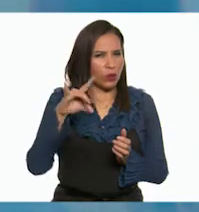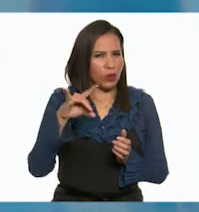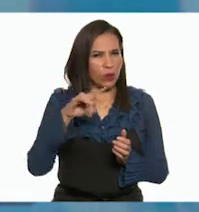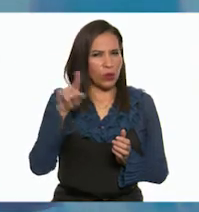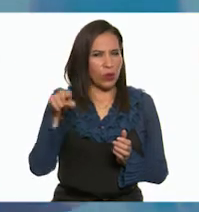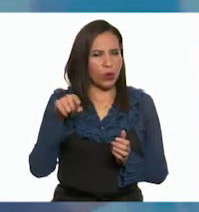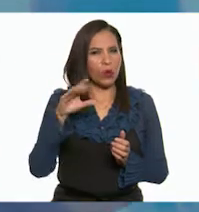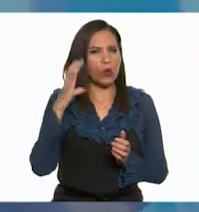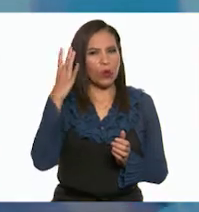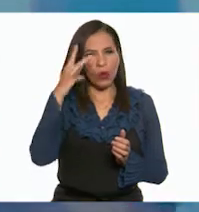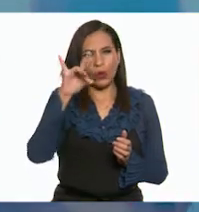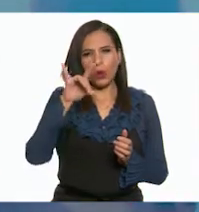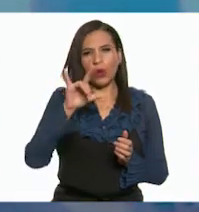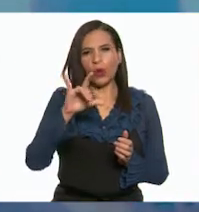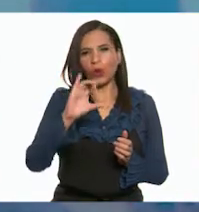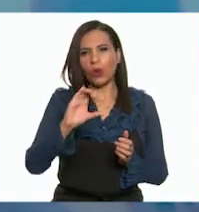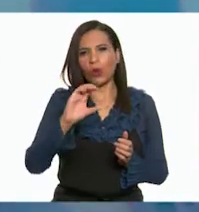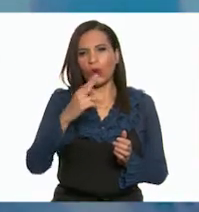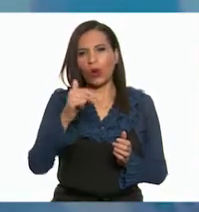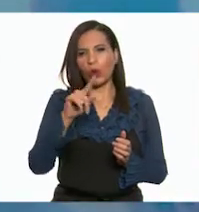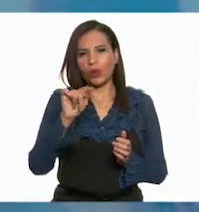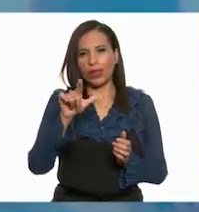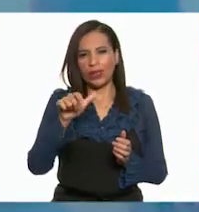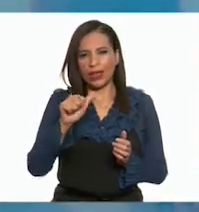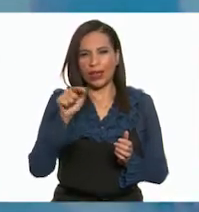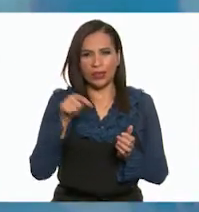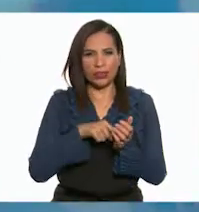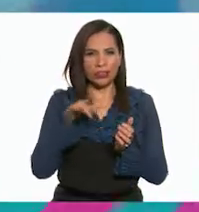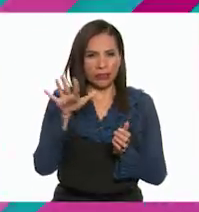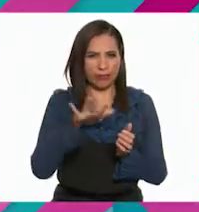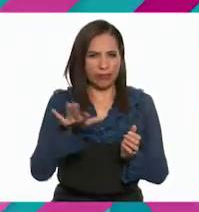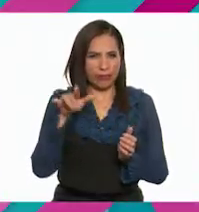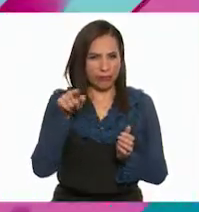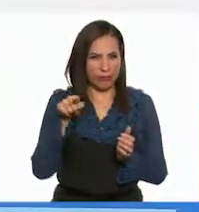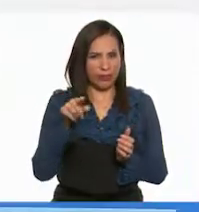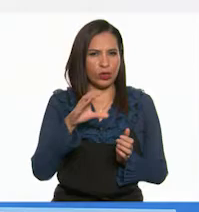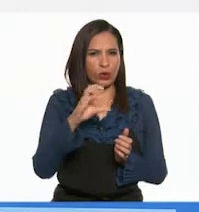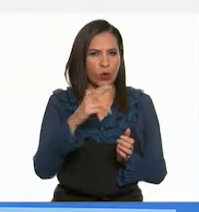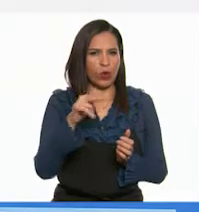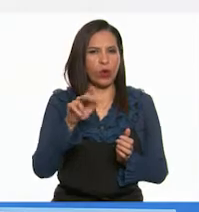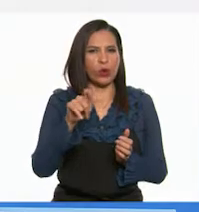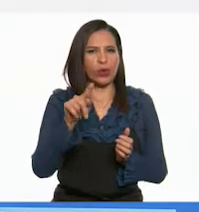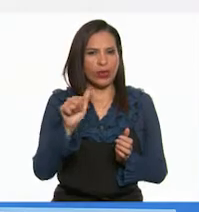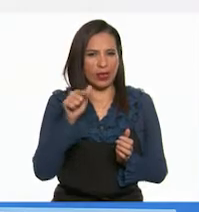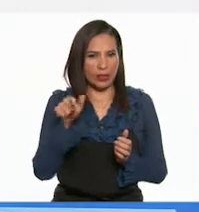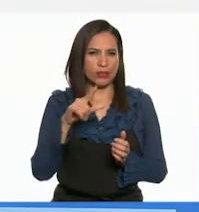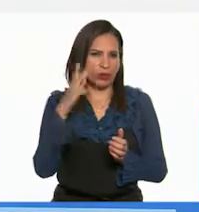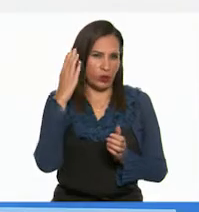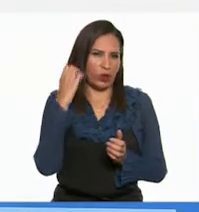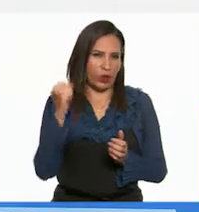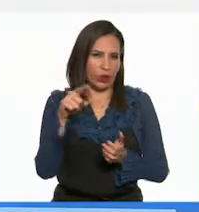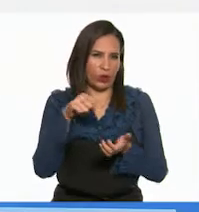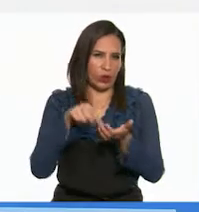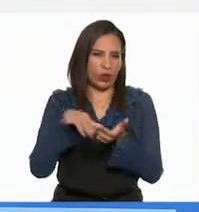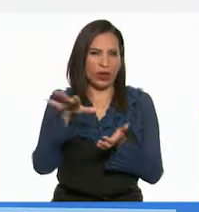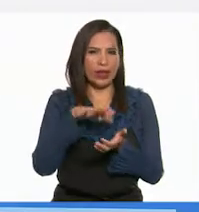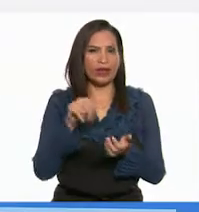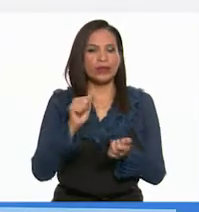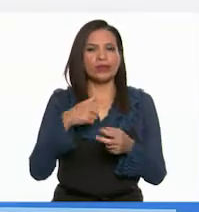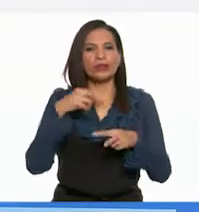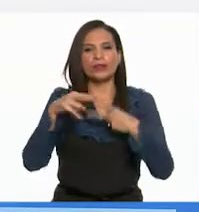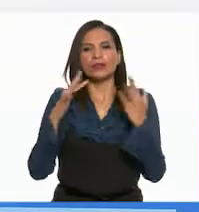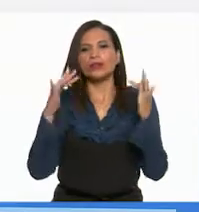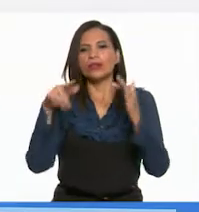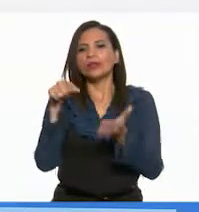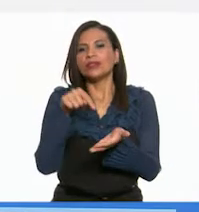en el estado que lleva su nombre, Morelos. Así es. Cuando mis tropas y yo llegamos a la villa de